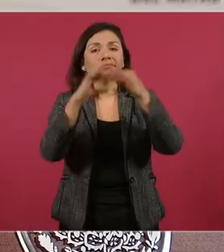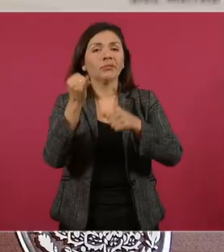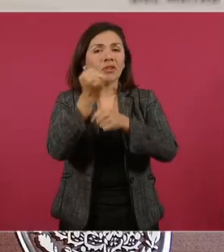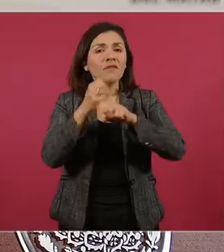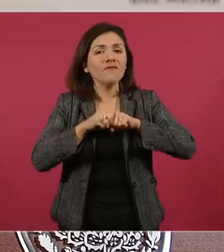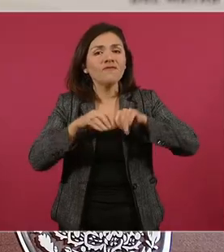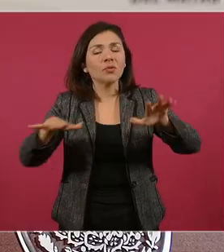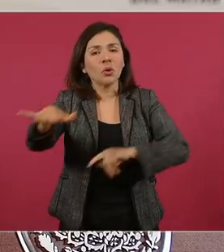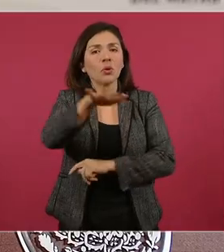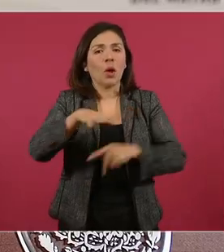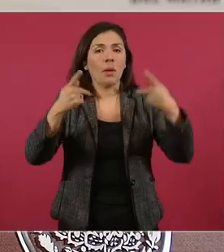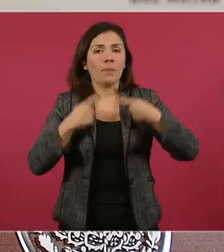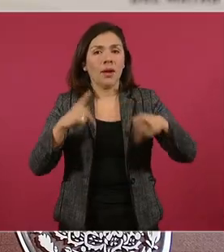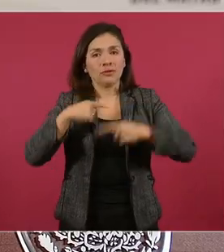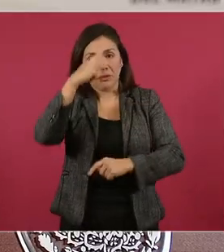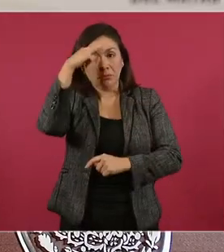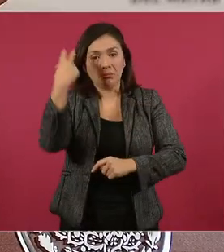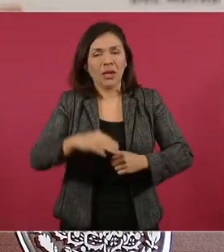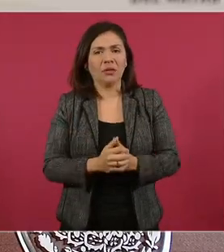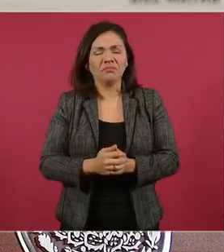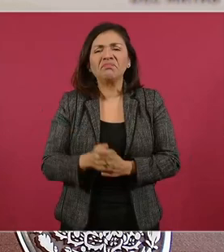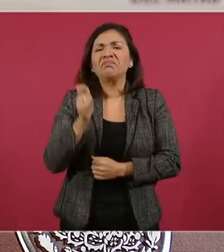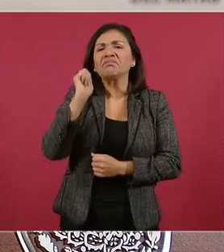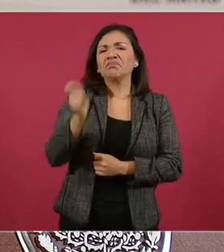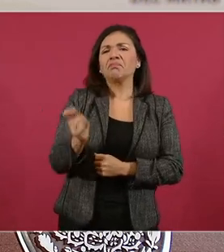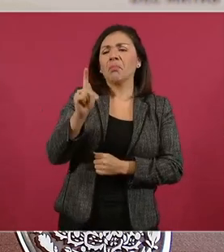México cómo está Pemex,